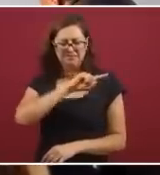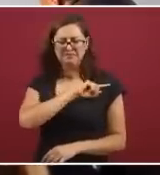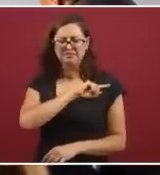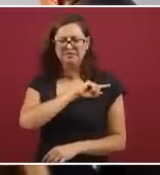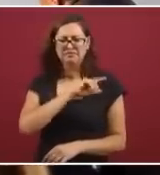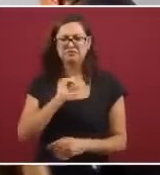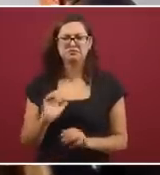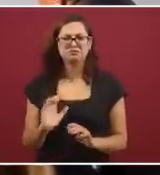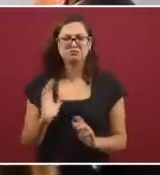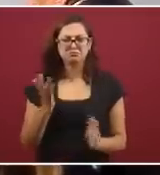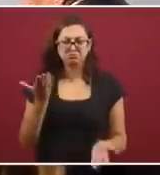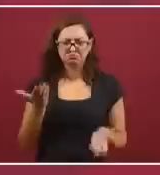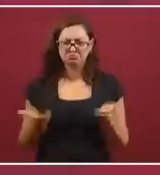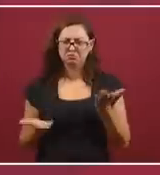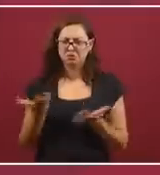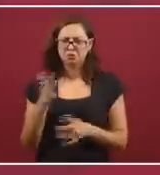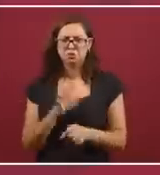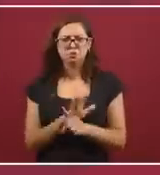y equilibrar